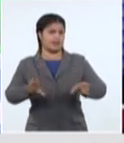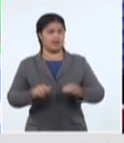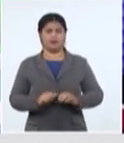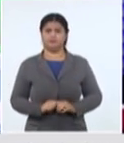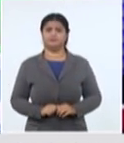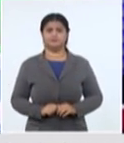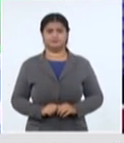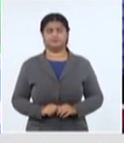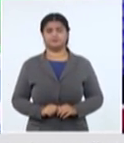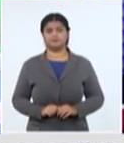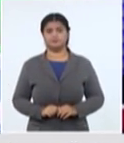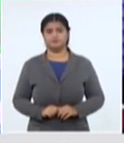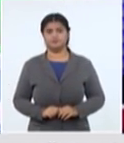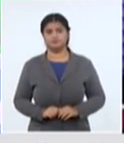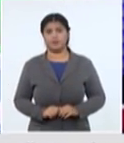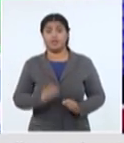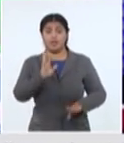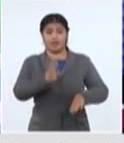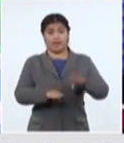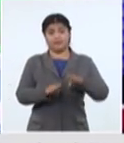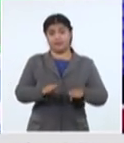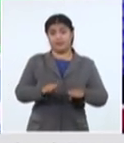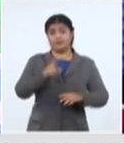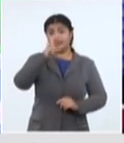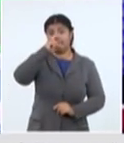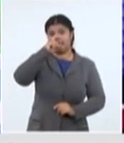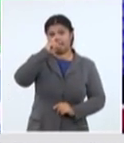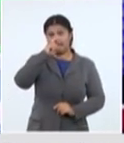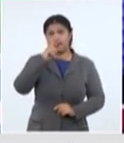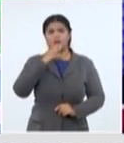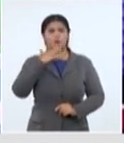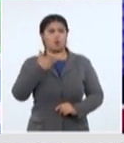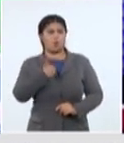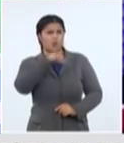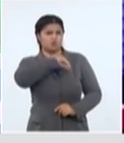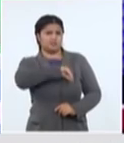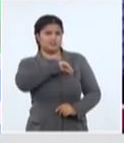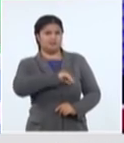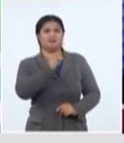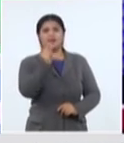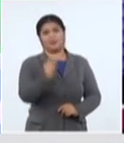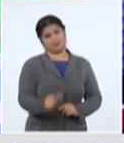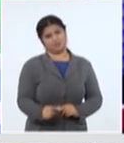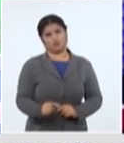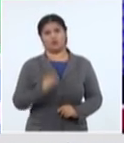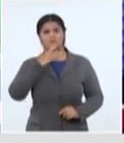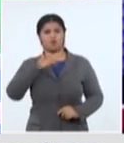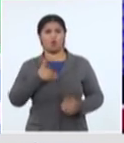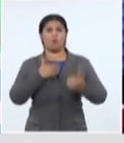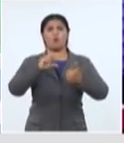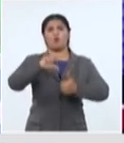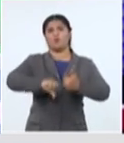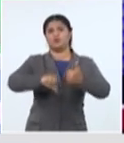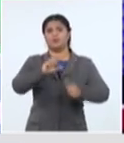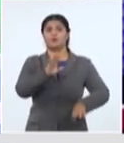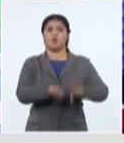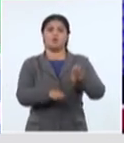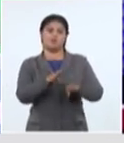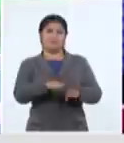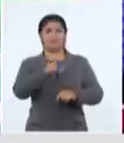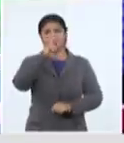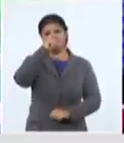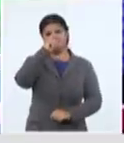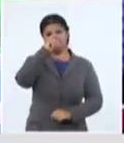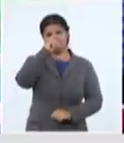etapa evolutiva en la que el paciente se encuentra. Esto ha condicionado esta